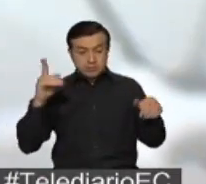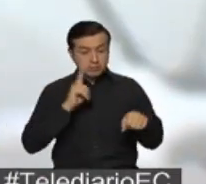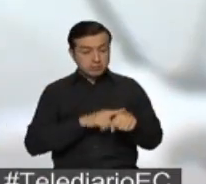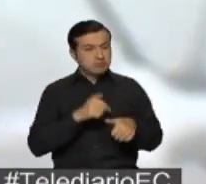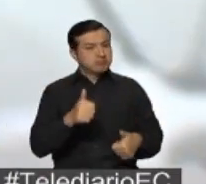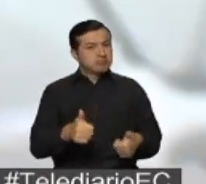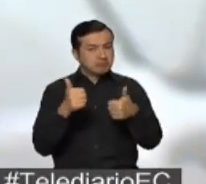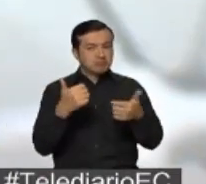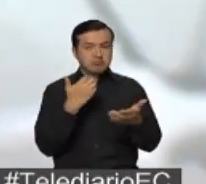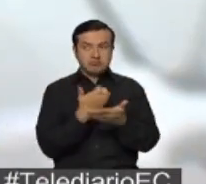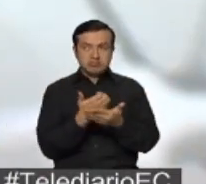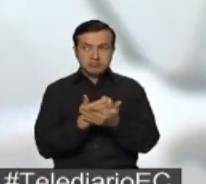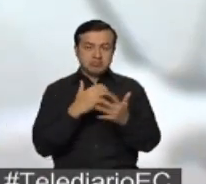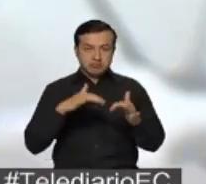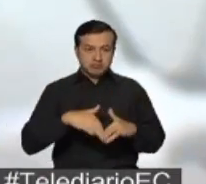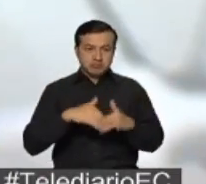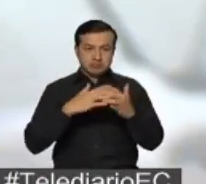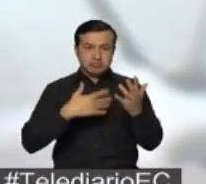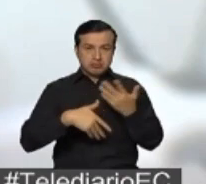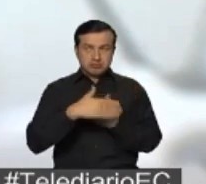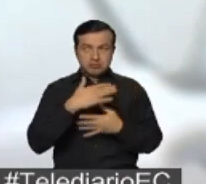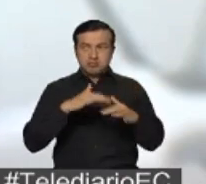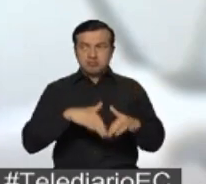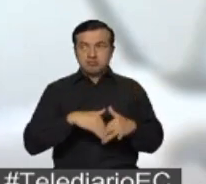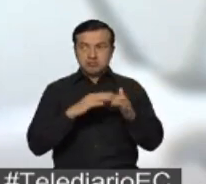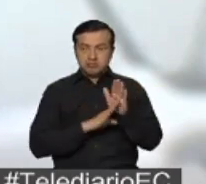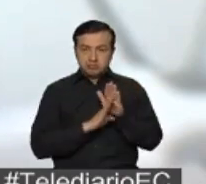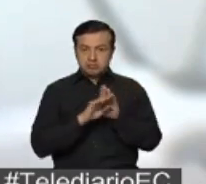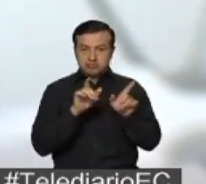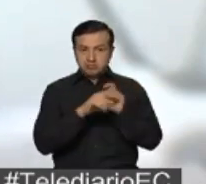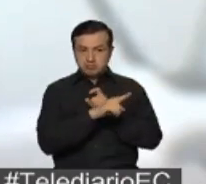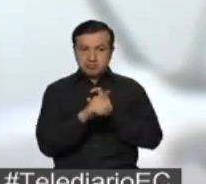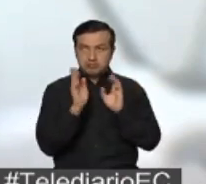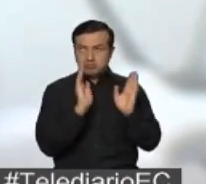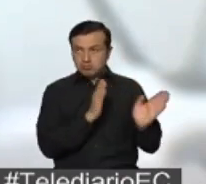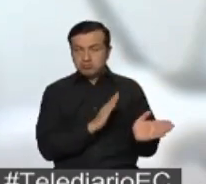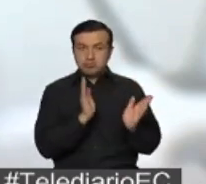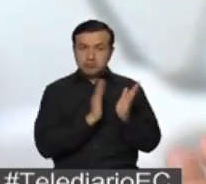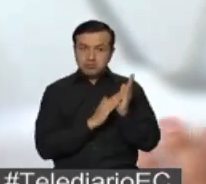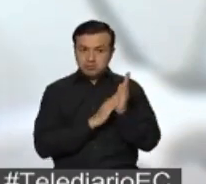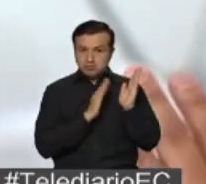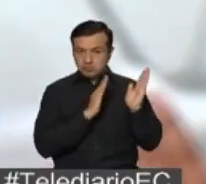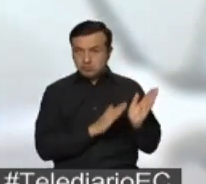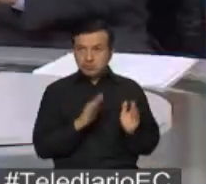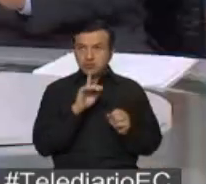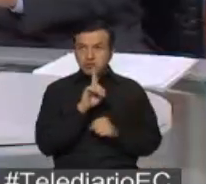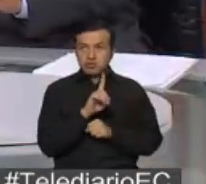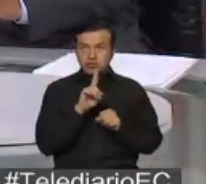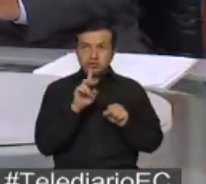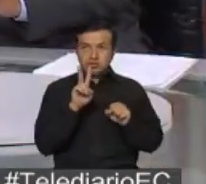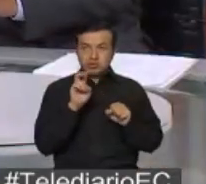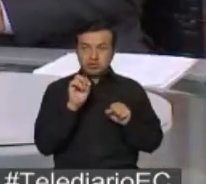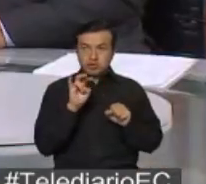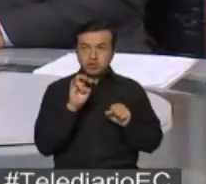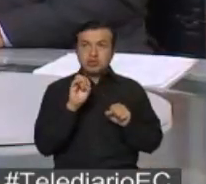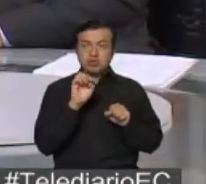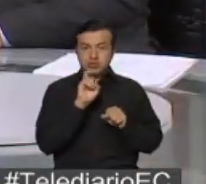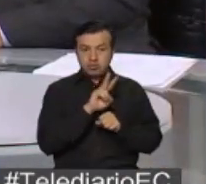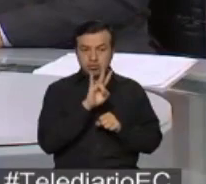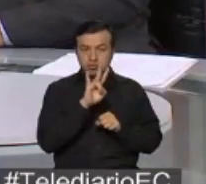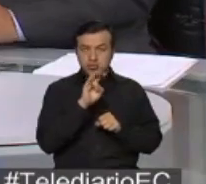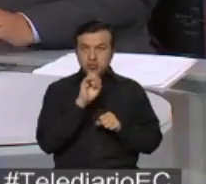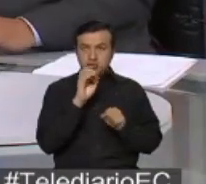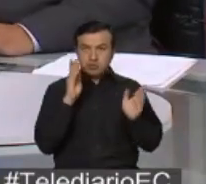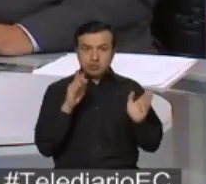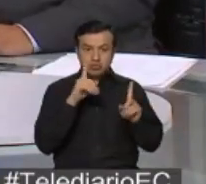la vuelva a reactivarse vuelve a reaccionar los socios se organicen estamos hablando de 270 días en total entonces exactamente en